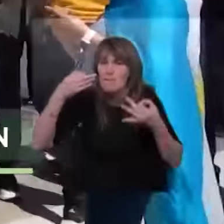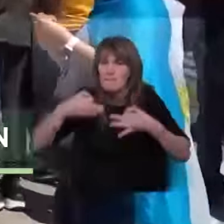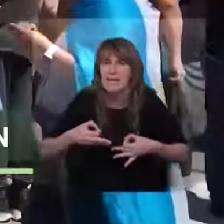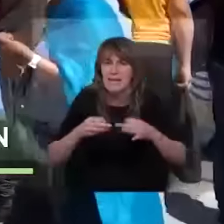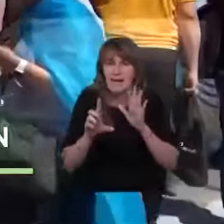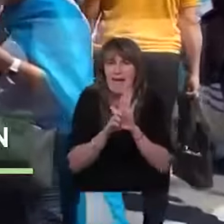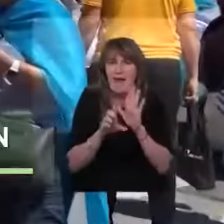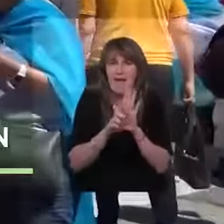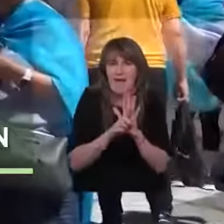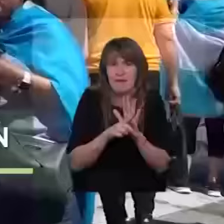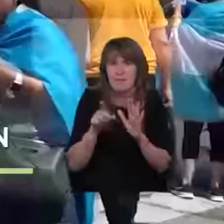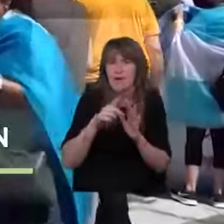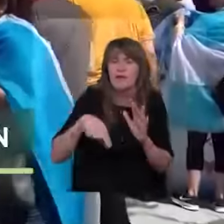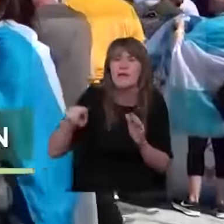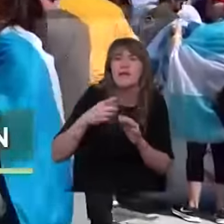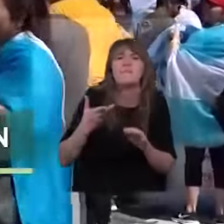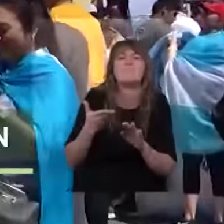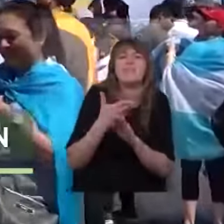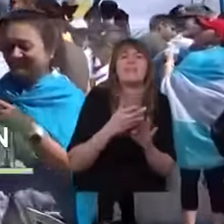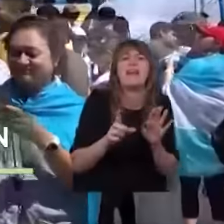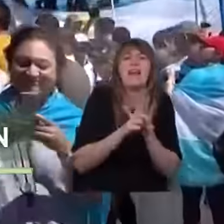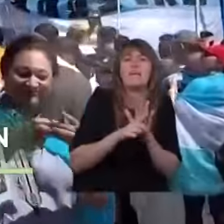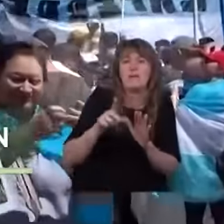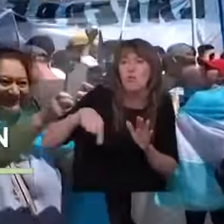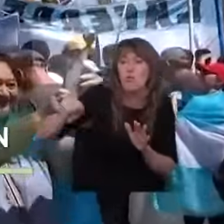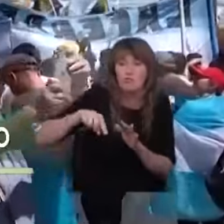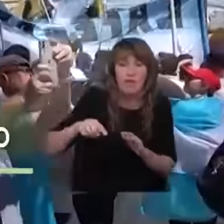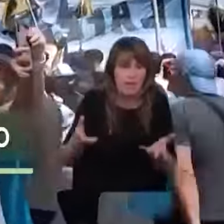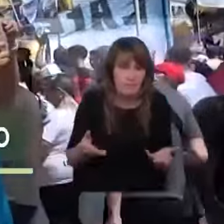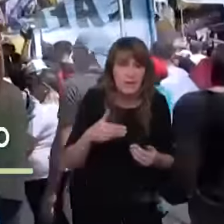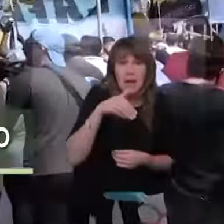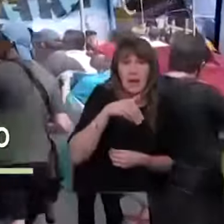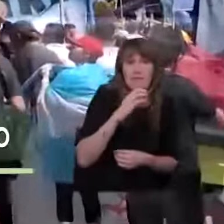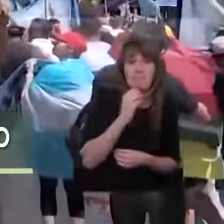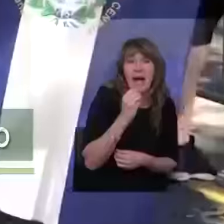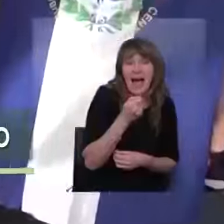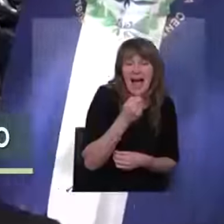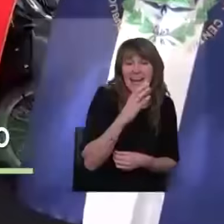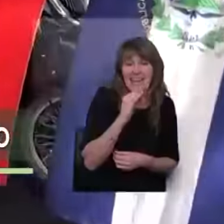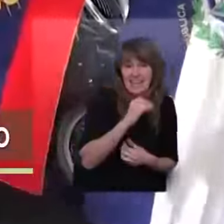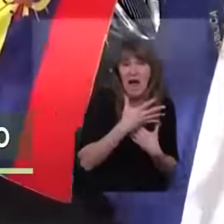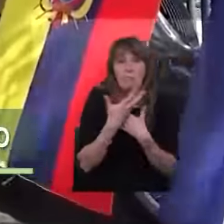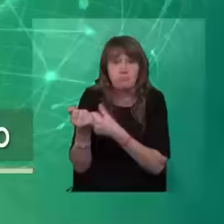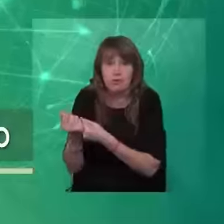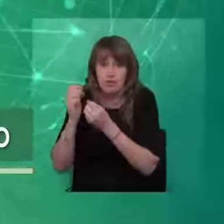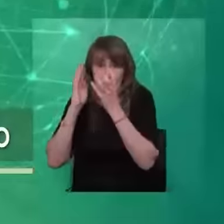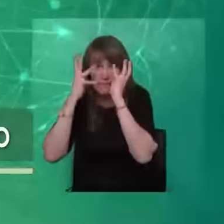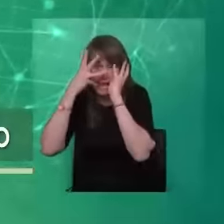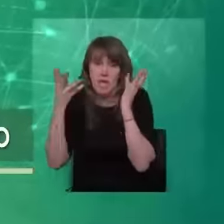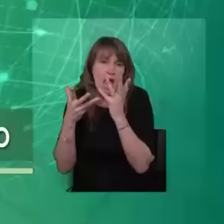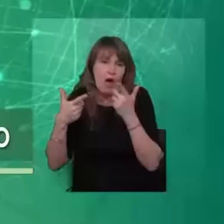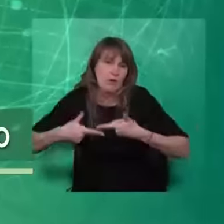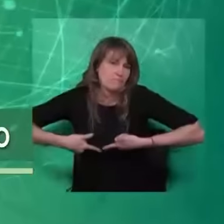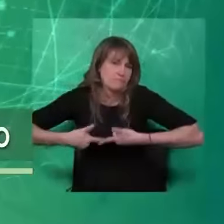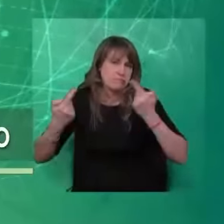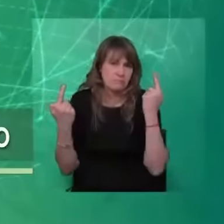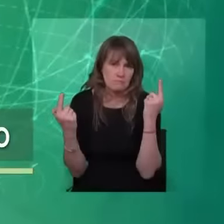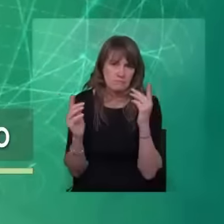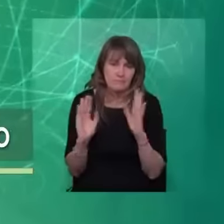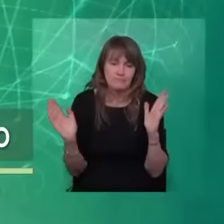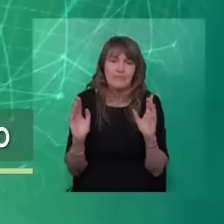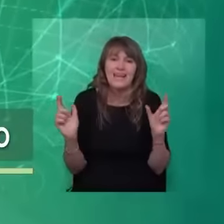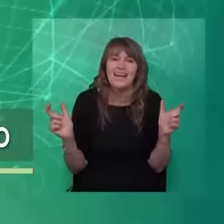advirtió el escrito en el que macri recordó que apoyó a milei incluso antes de que ganara las elecciones presidenciales en medio de una reunión con